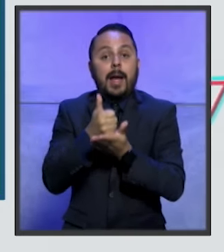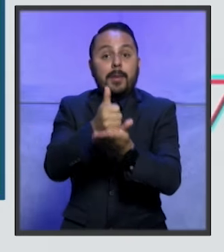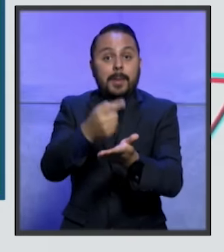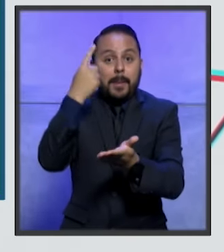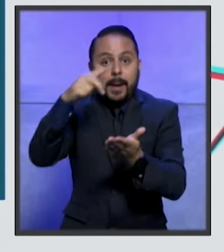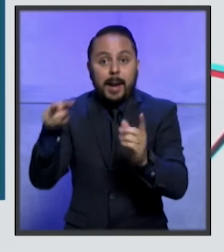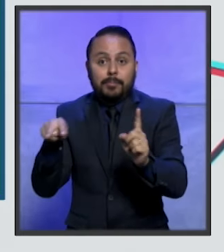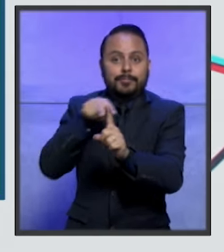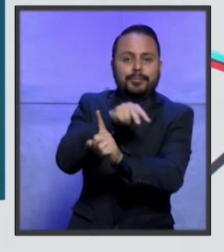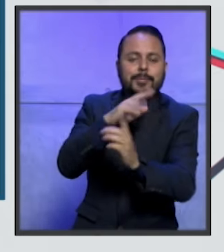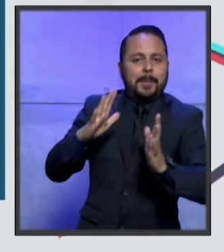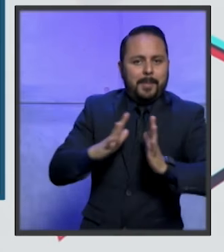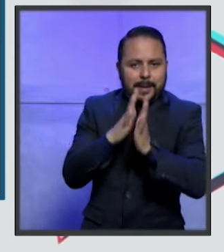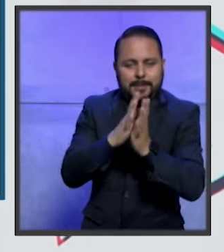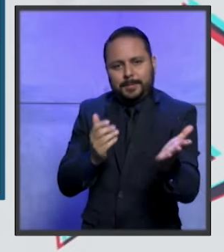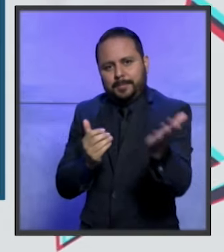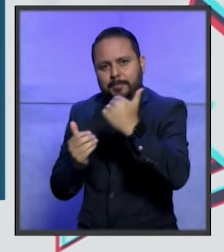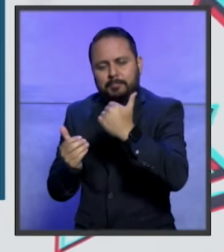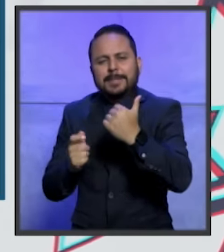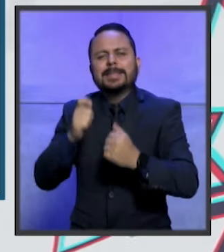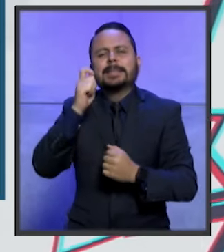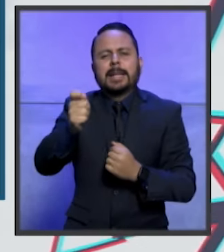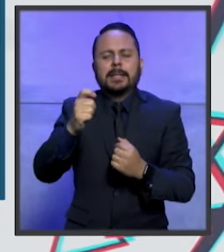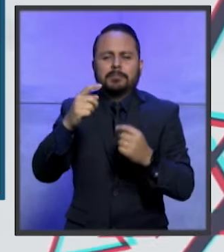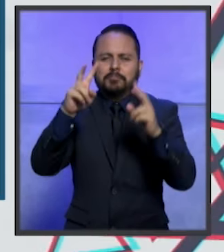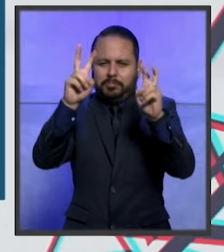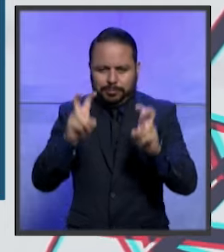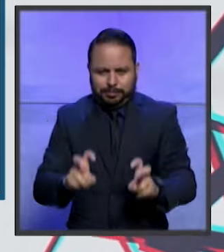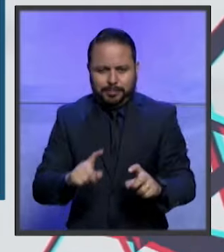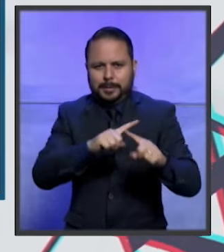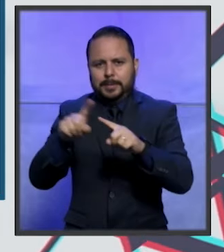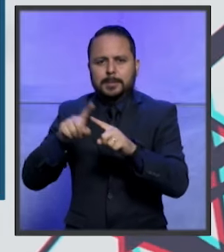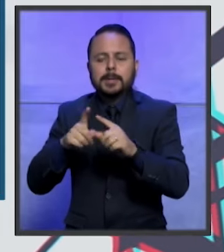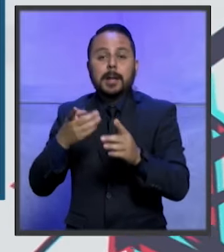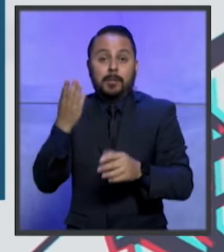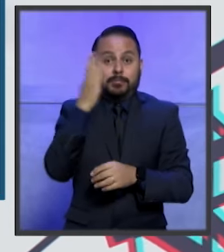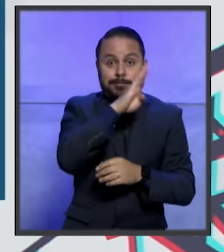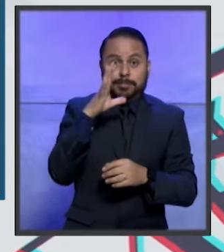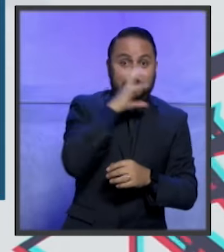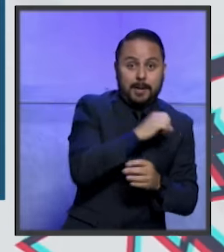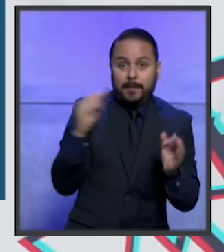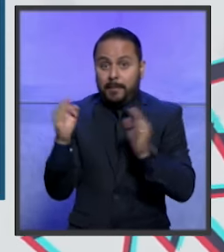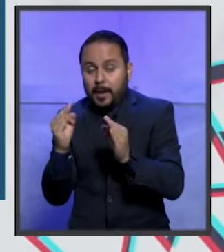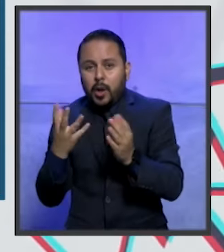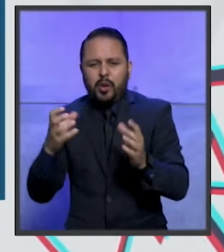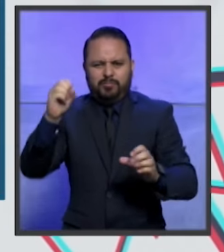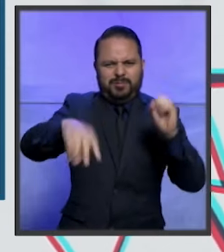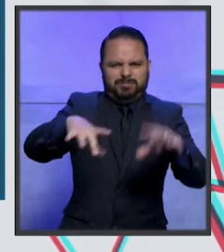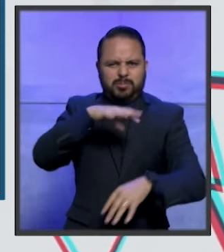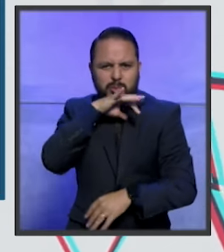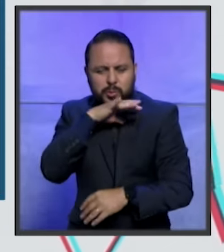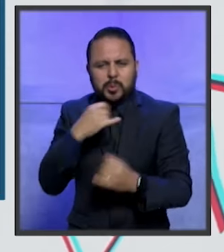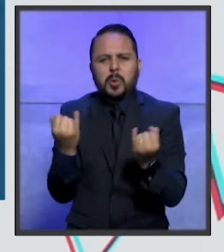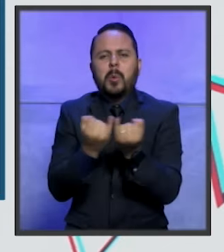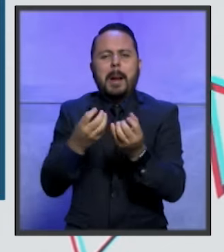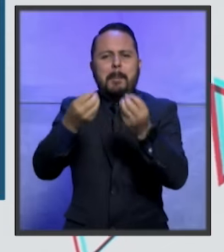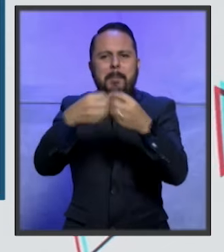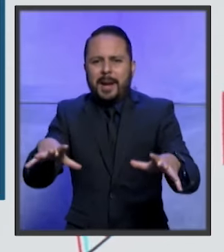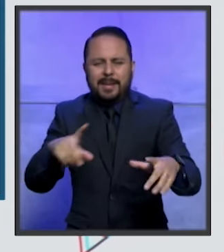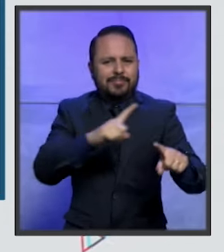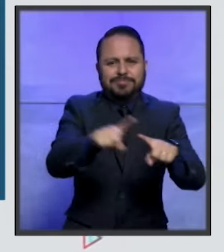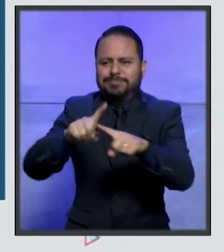invita a participar el cual abarca las siguientes categorías cambio climático contaminación y pérdida